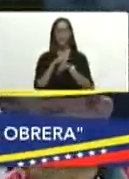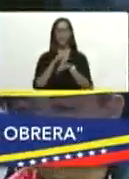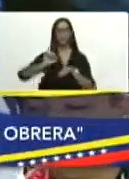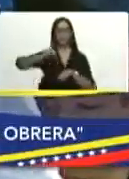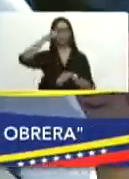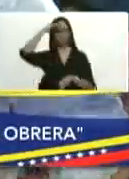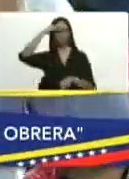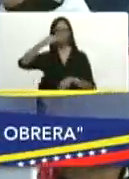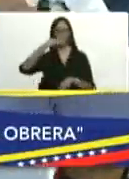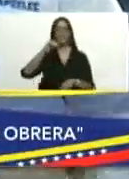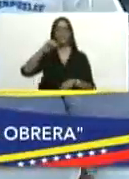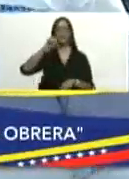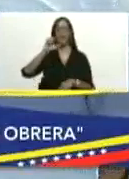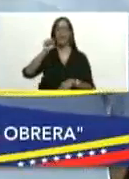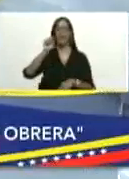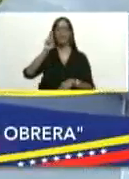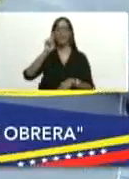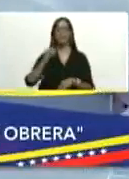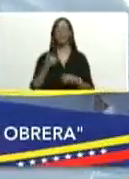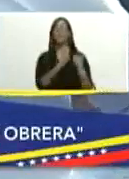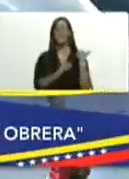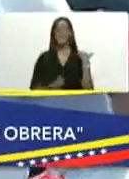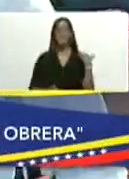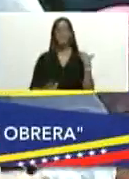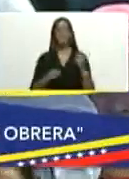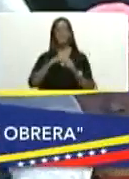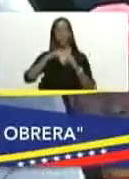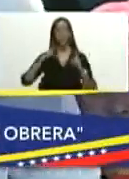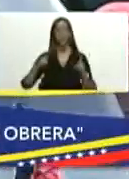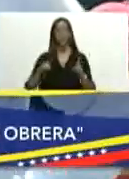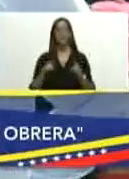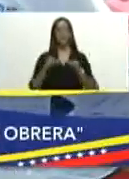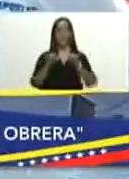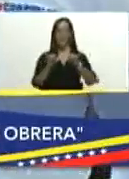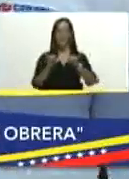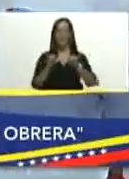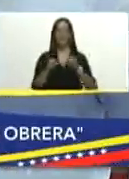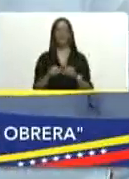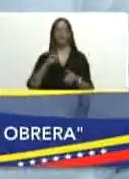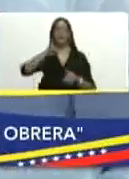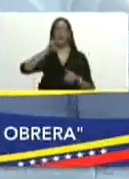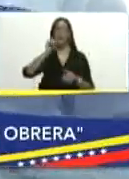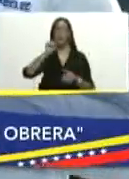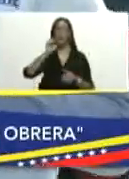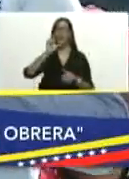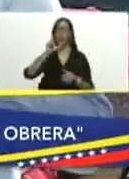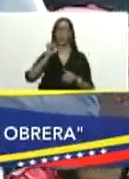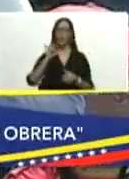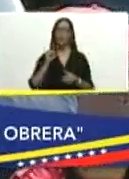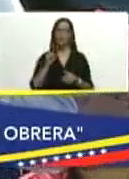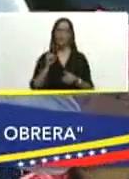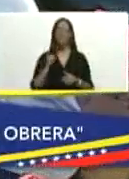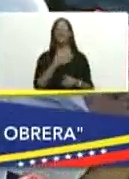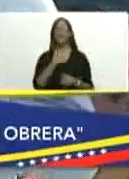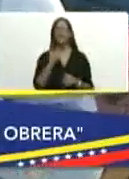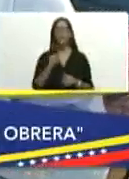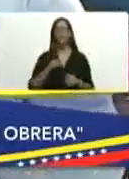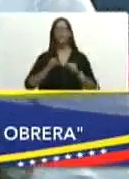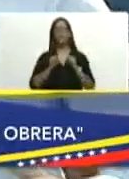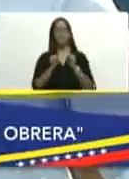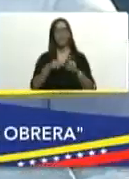general Néstor reverón el presidente de corpolé ingeniero José Luis Betancourt le queremos decir que seguimos